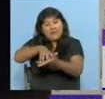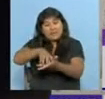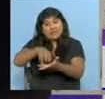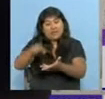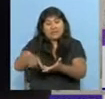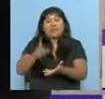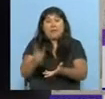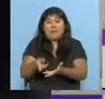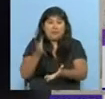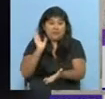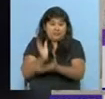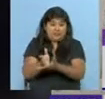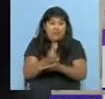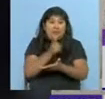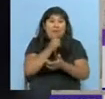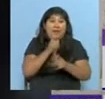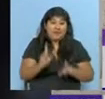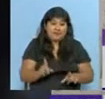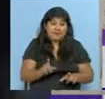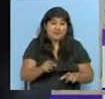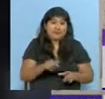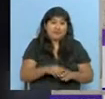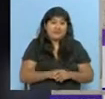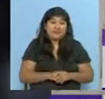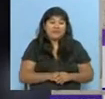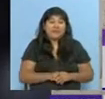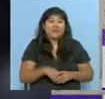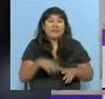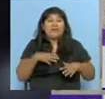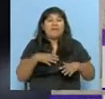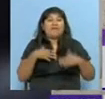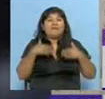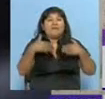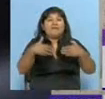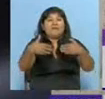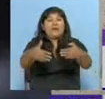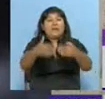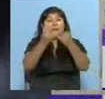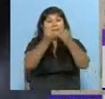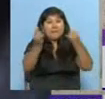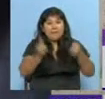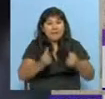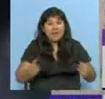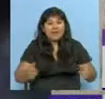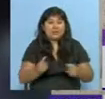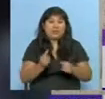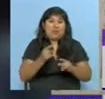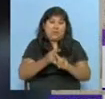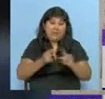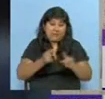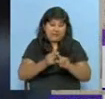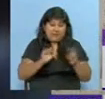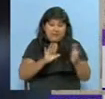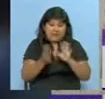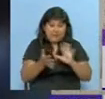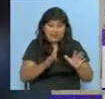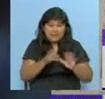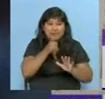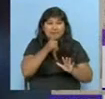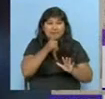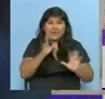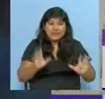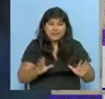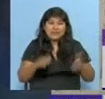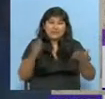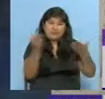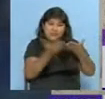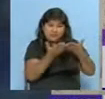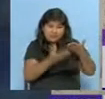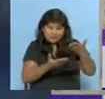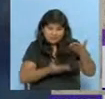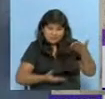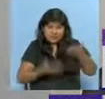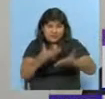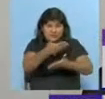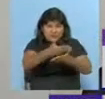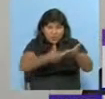ilícito. Yo calculo que en el transcurso del mes de marzo posiblemente ya se haya